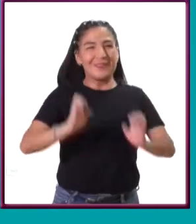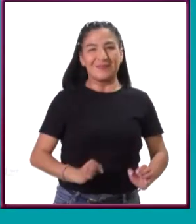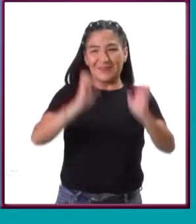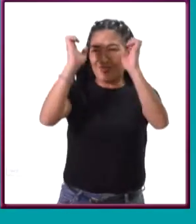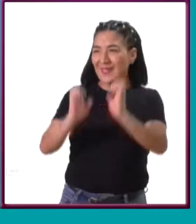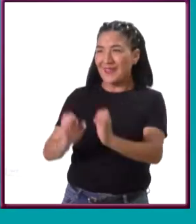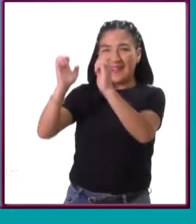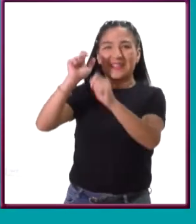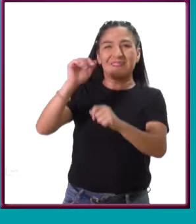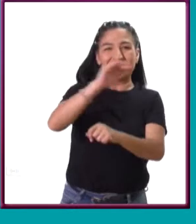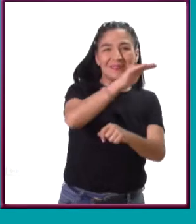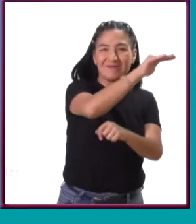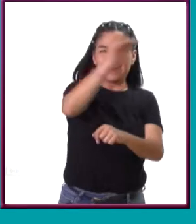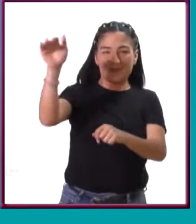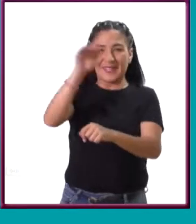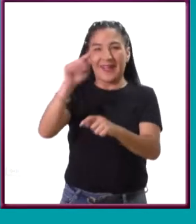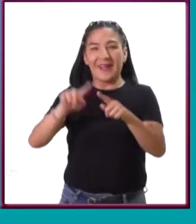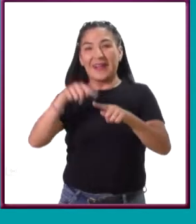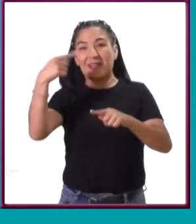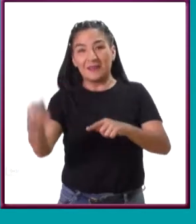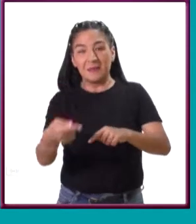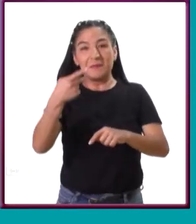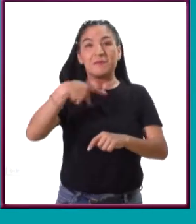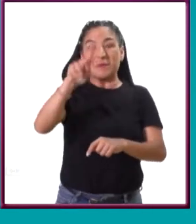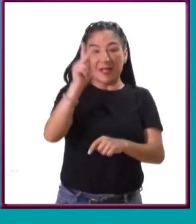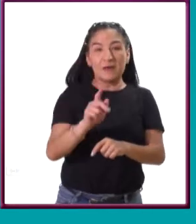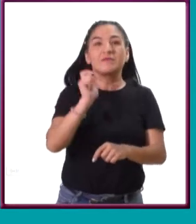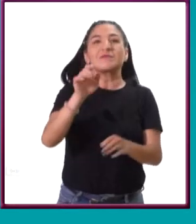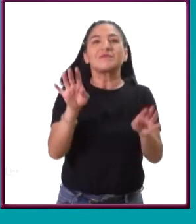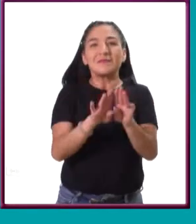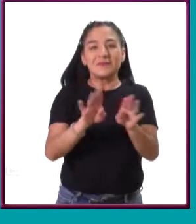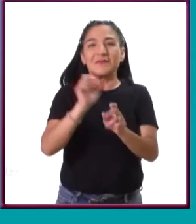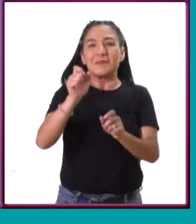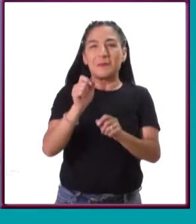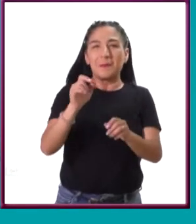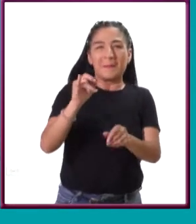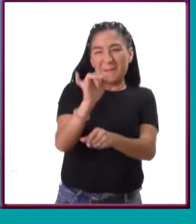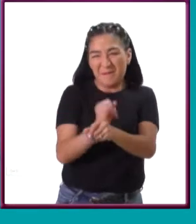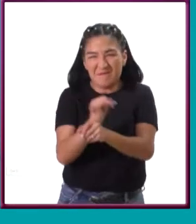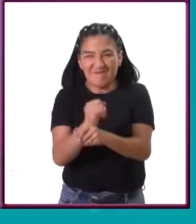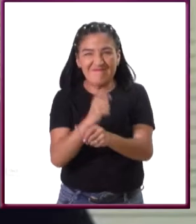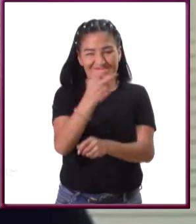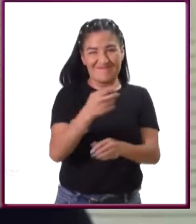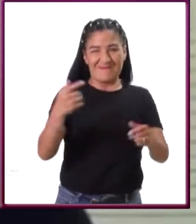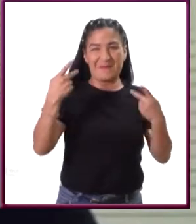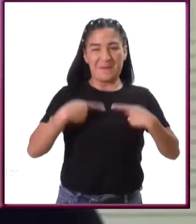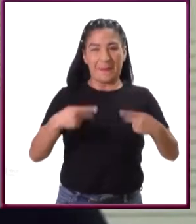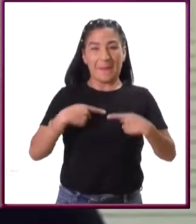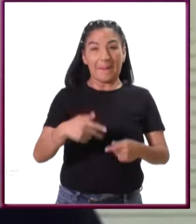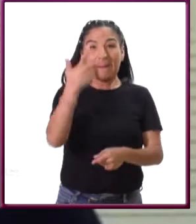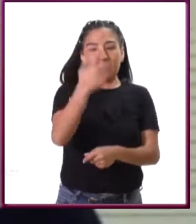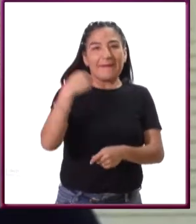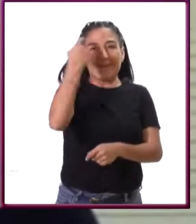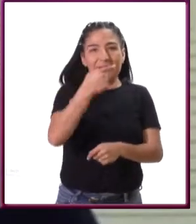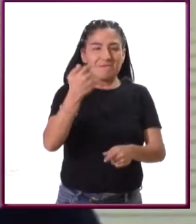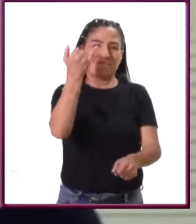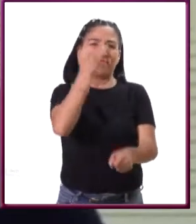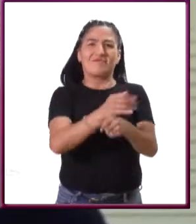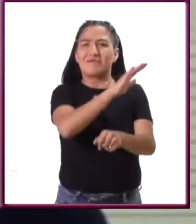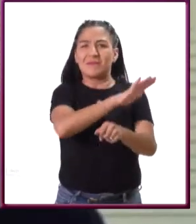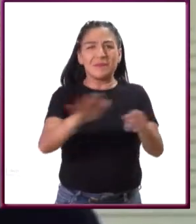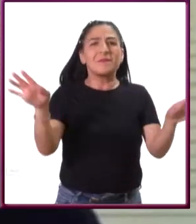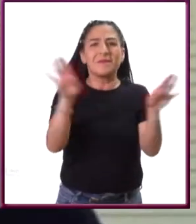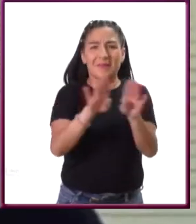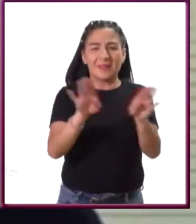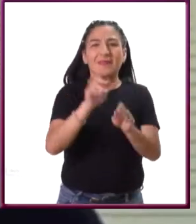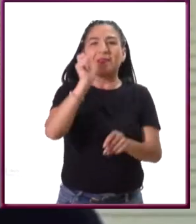las casas de al lado, pero es bastante borrosa, ¿no? Vamos, era un experimento que estaba realizando esta persona. Y 8 horas, pues era imposible,